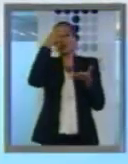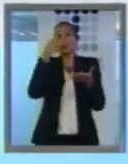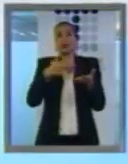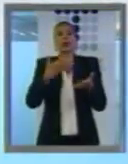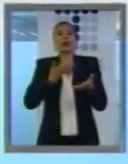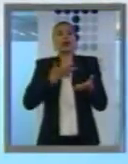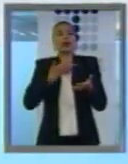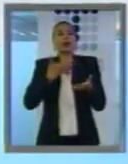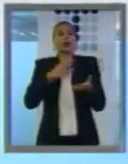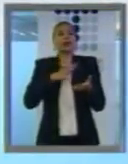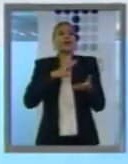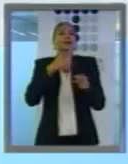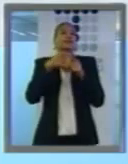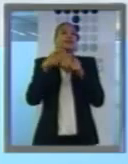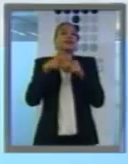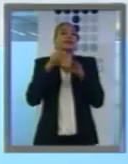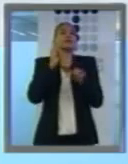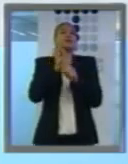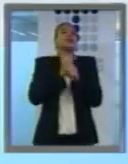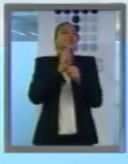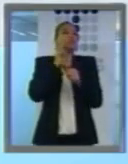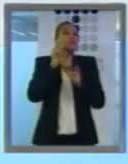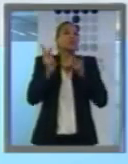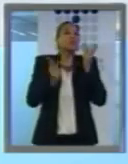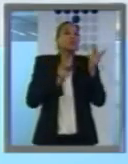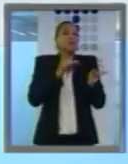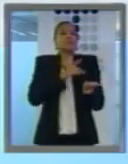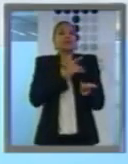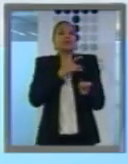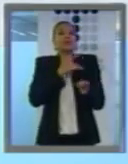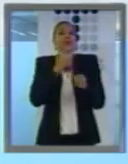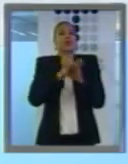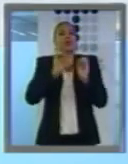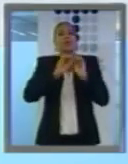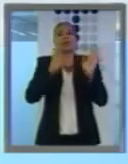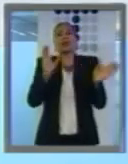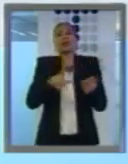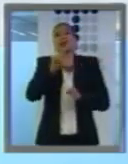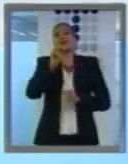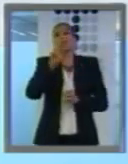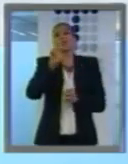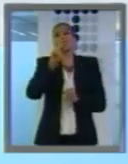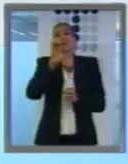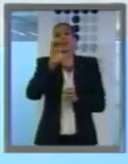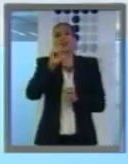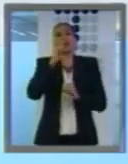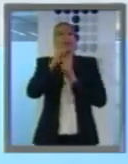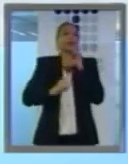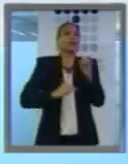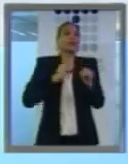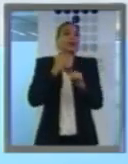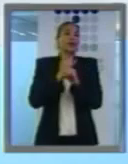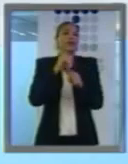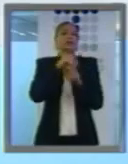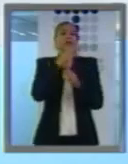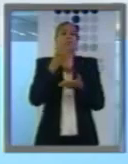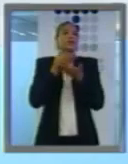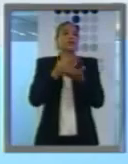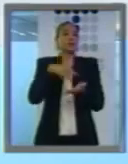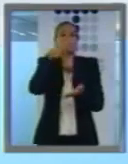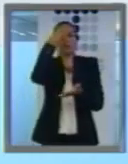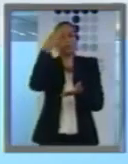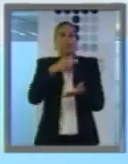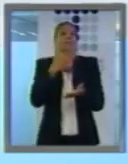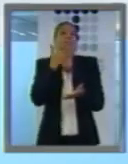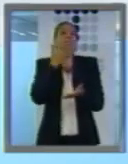son encuestas e índices de percepción, y el más conocido es el de Transparencia Internacional, donde es una encuesta de percepción que a México no le ha